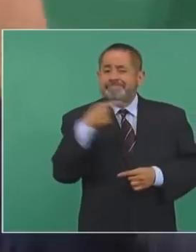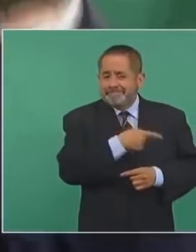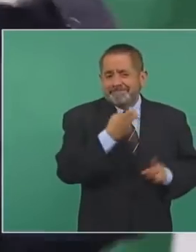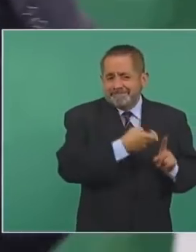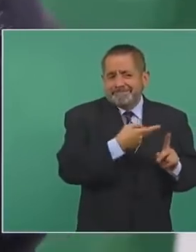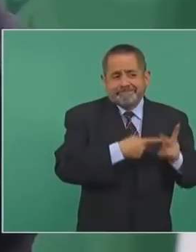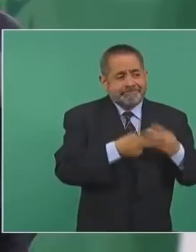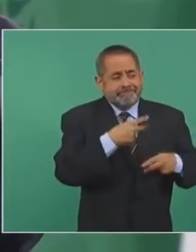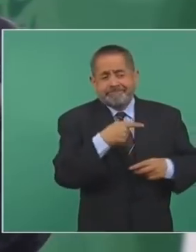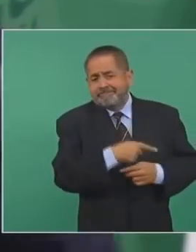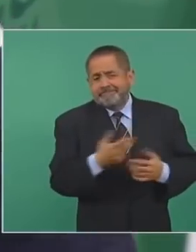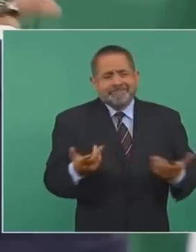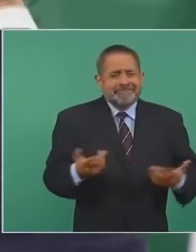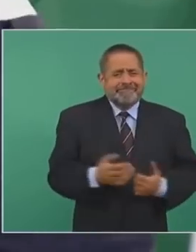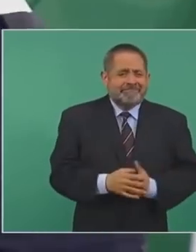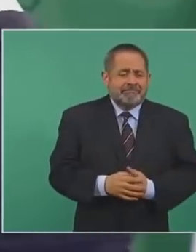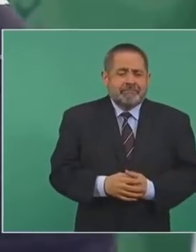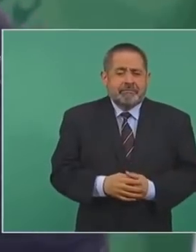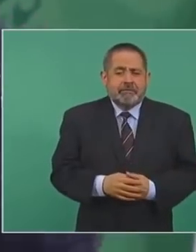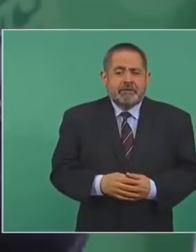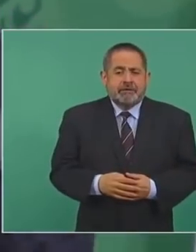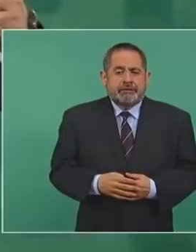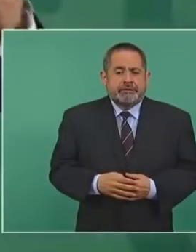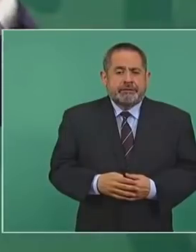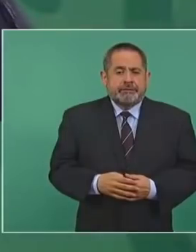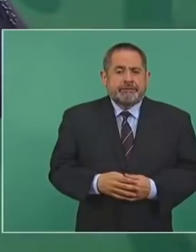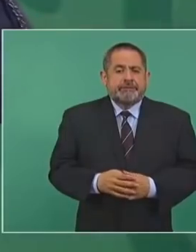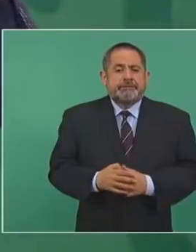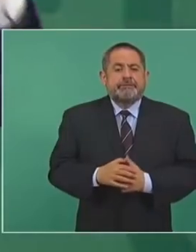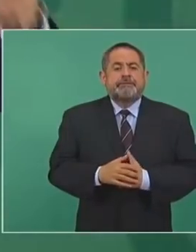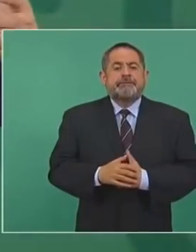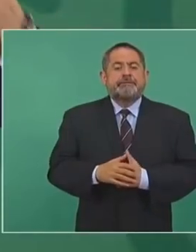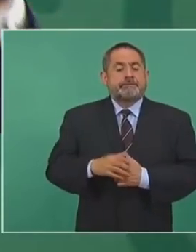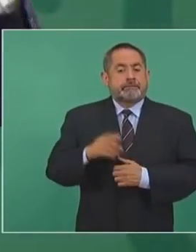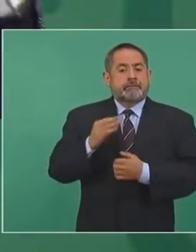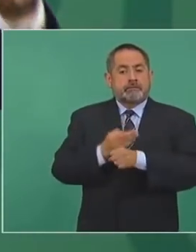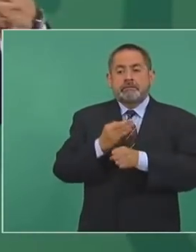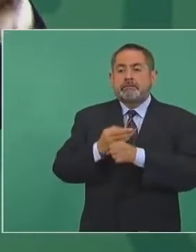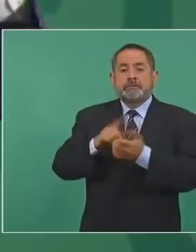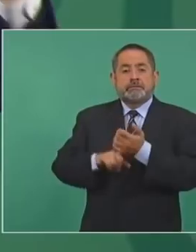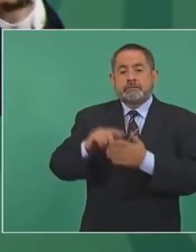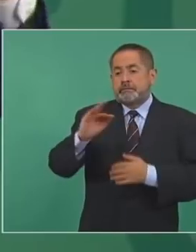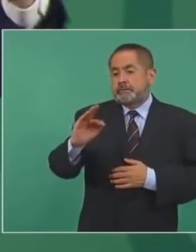y que la fiscalía está